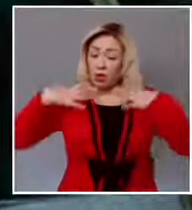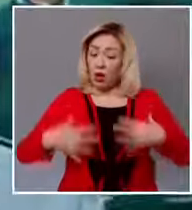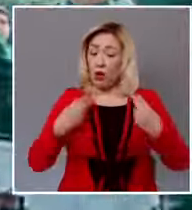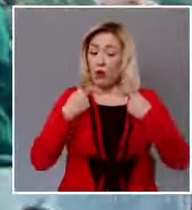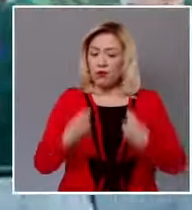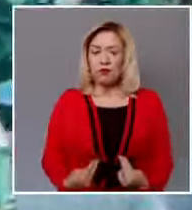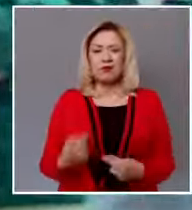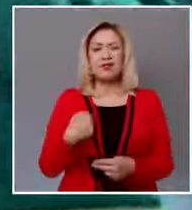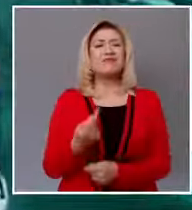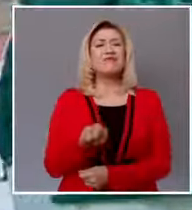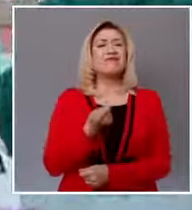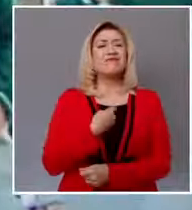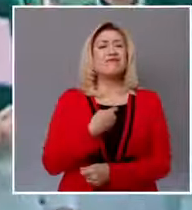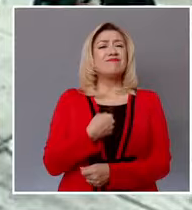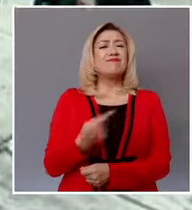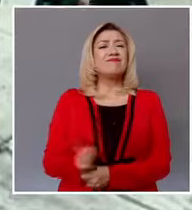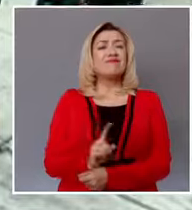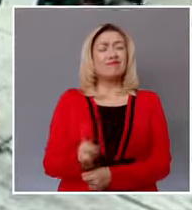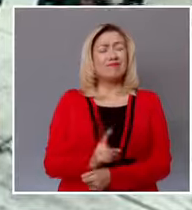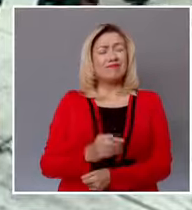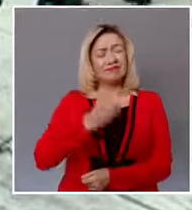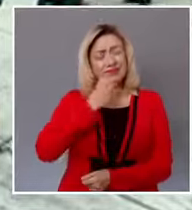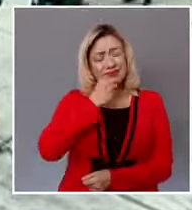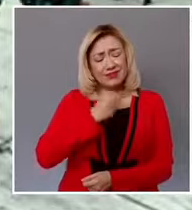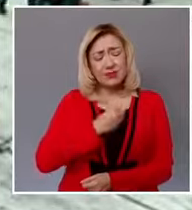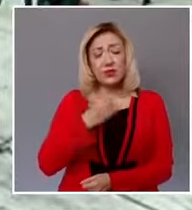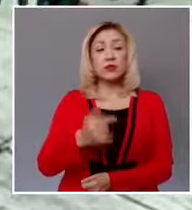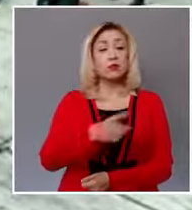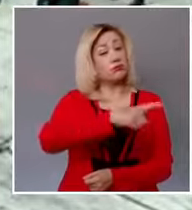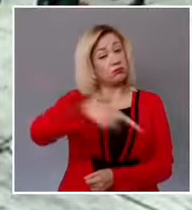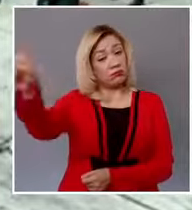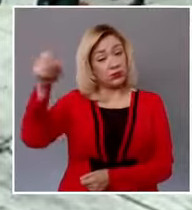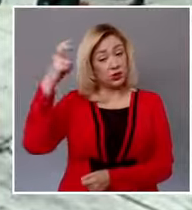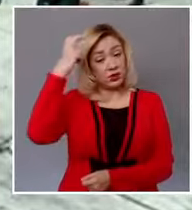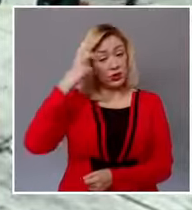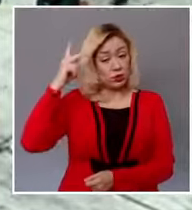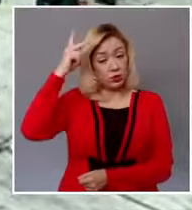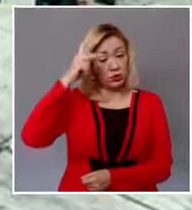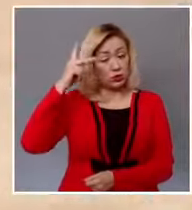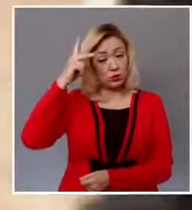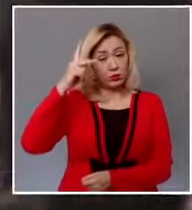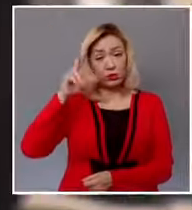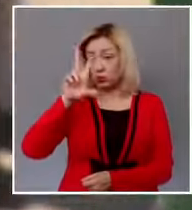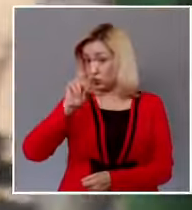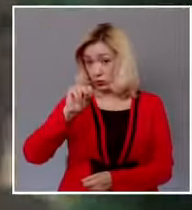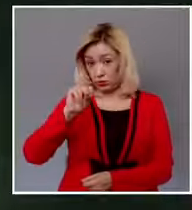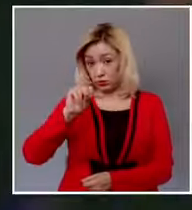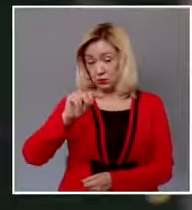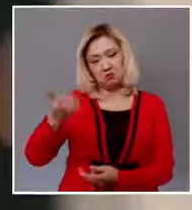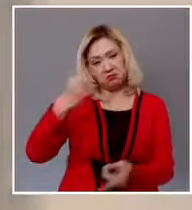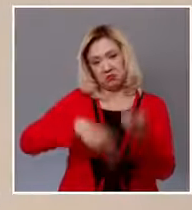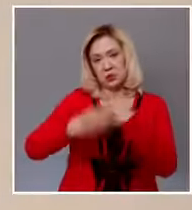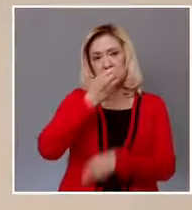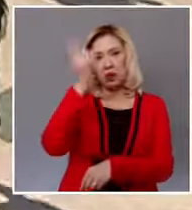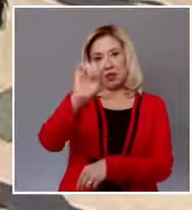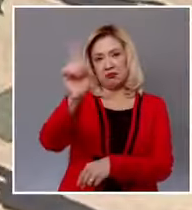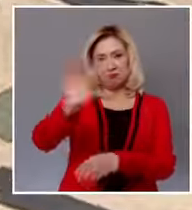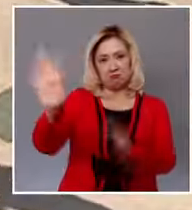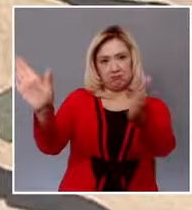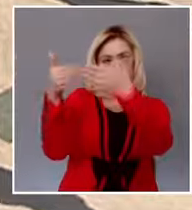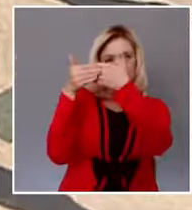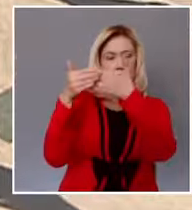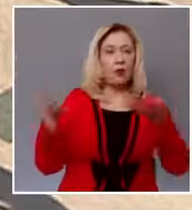la obligación de acudir a terapias psicológicas para permitirle el ingreso a las instalaciones del plantel. Las